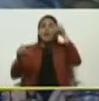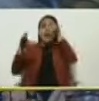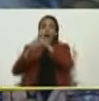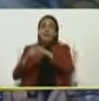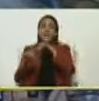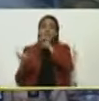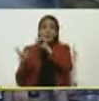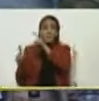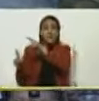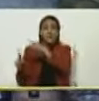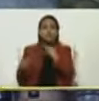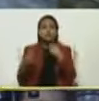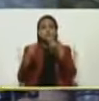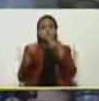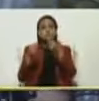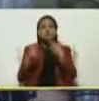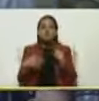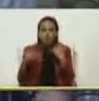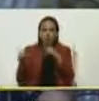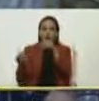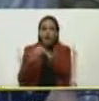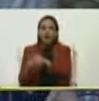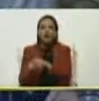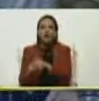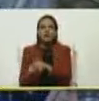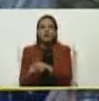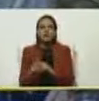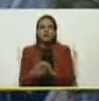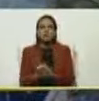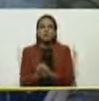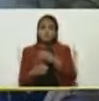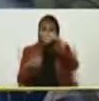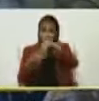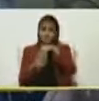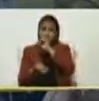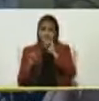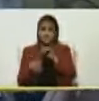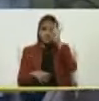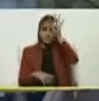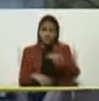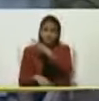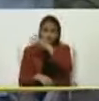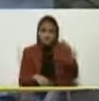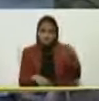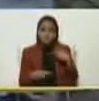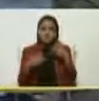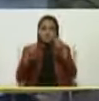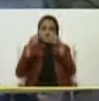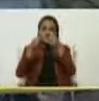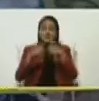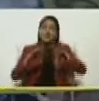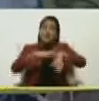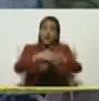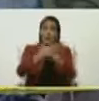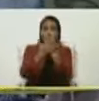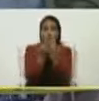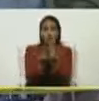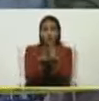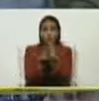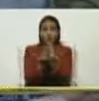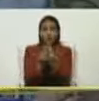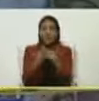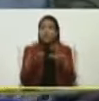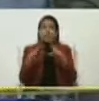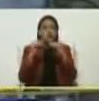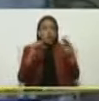final. Y ella estaba hacia acá, en unas puertas que había aquí. Y en la madrugada, cuando todo